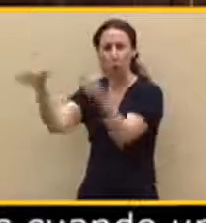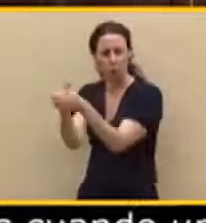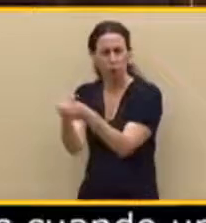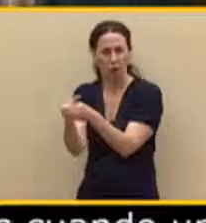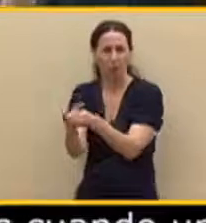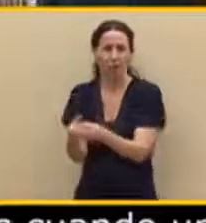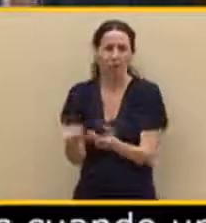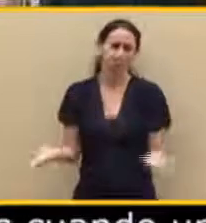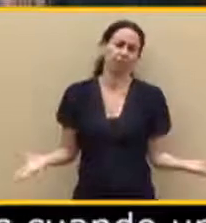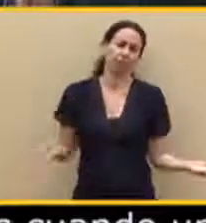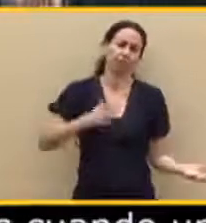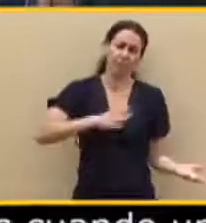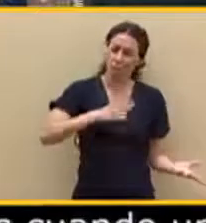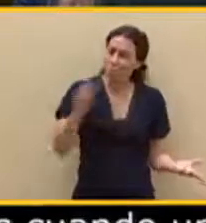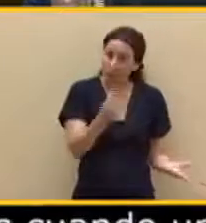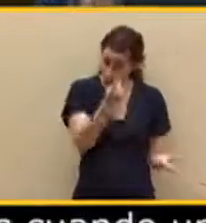¿verdad?